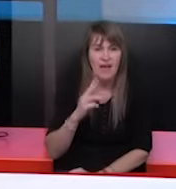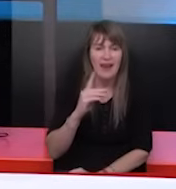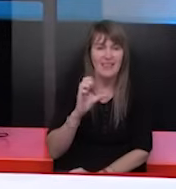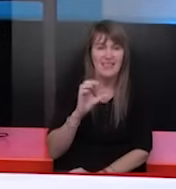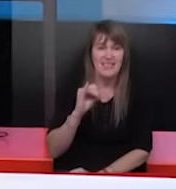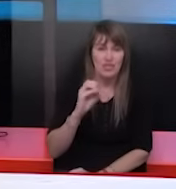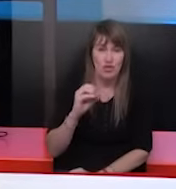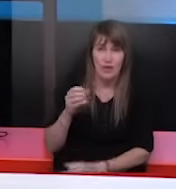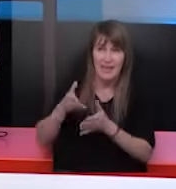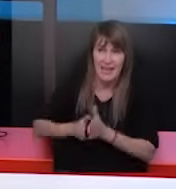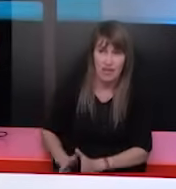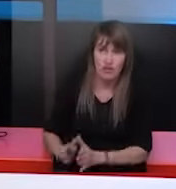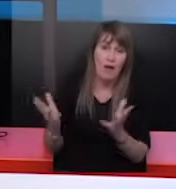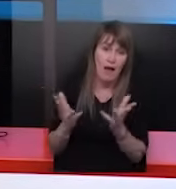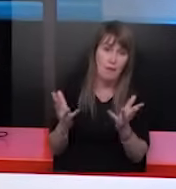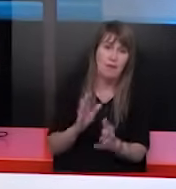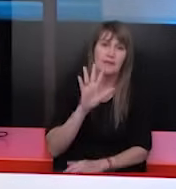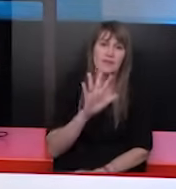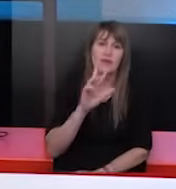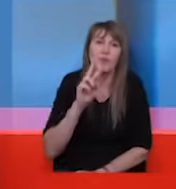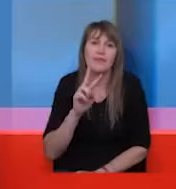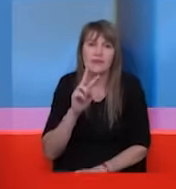Hoy tiene 52 años, ¿no?